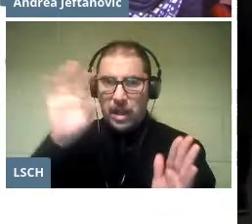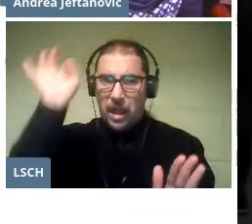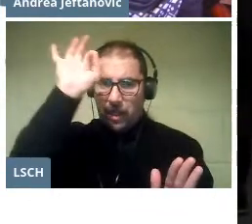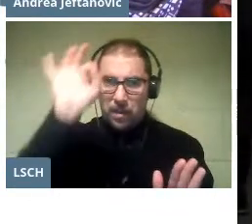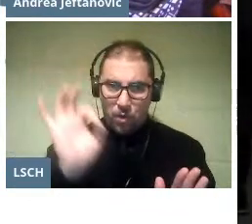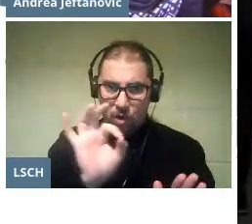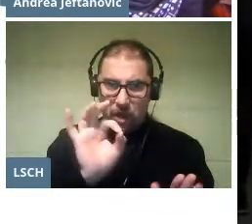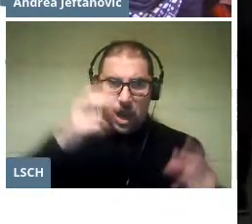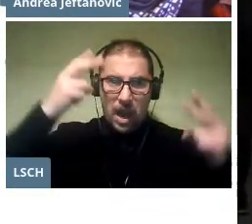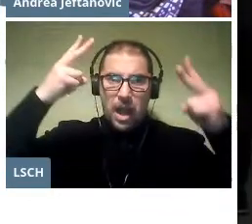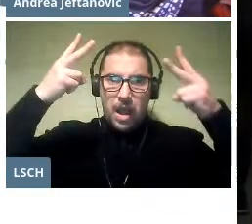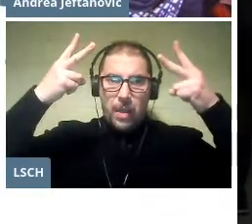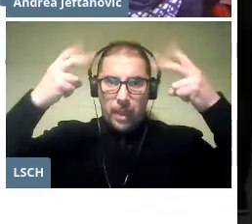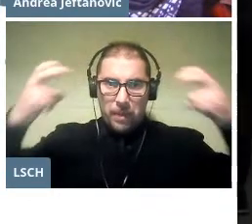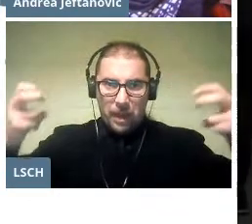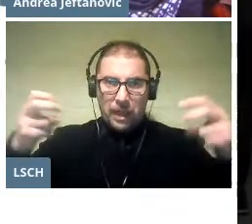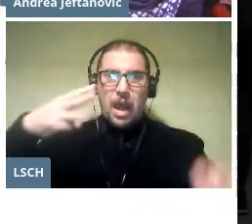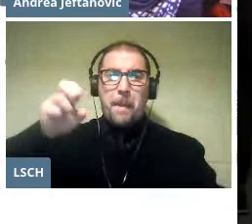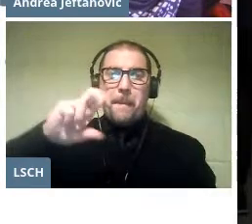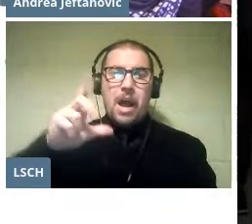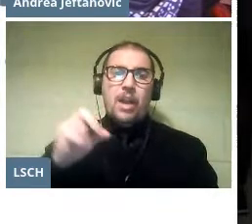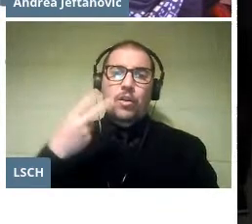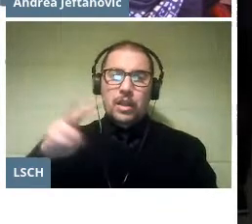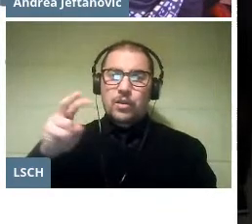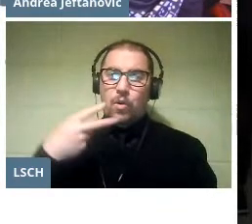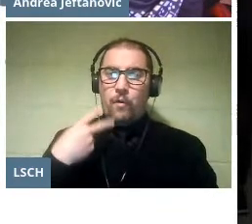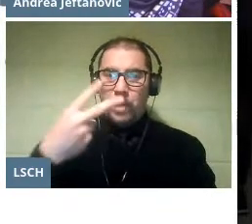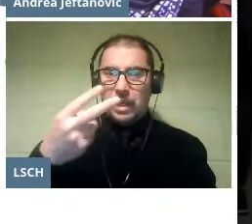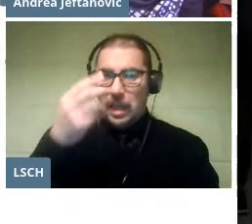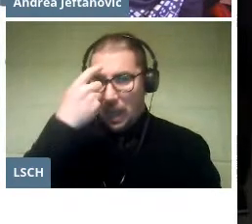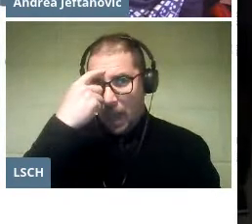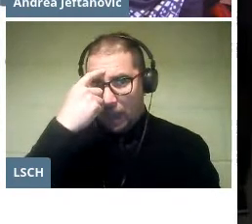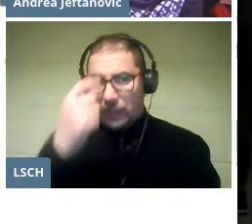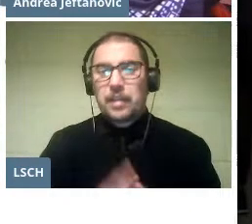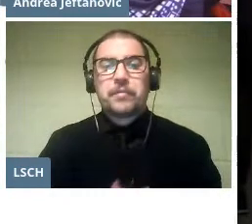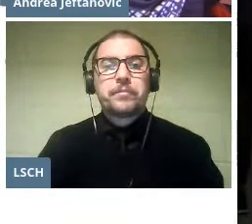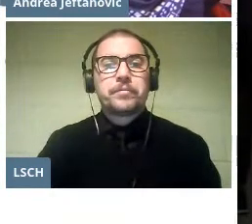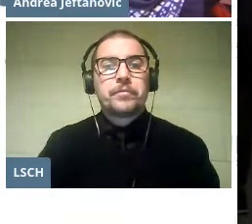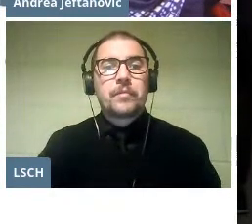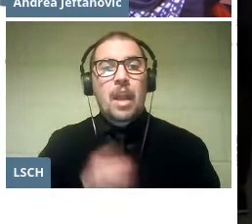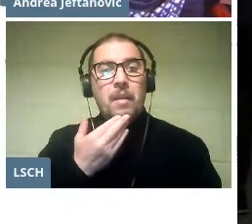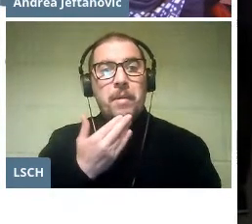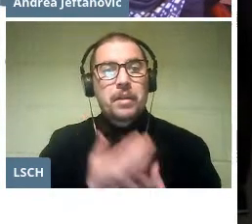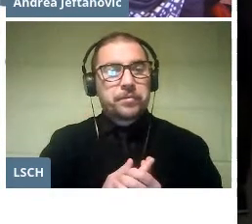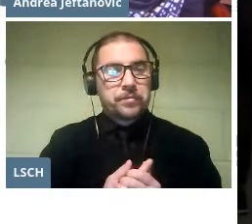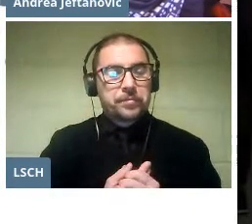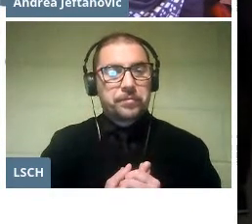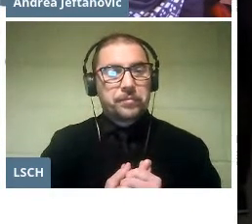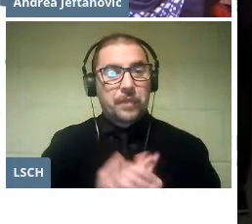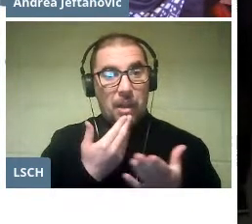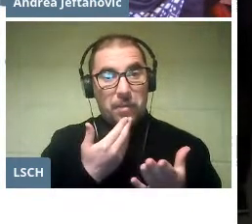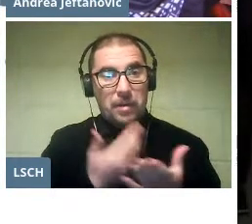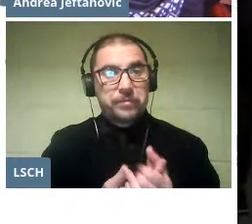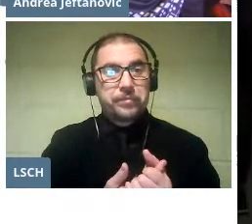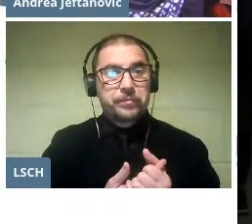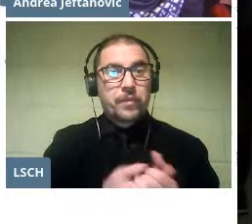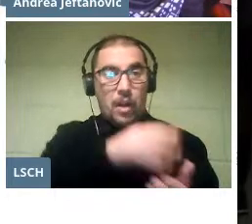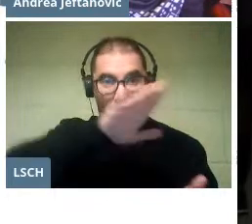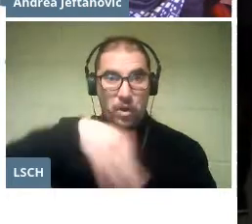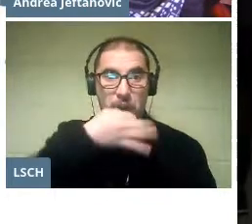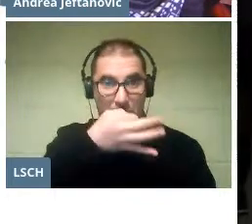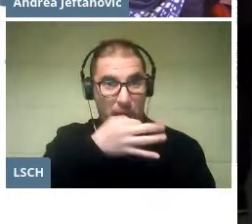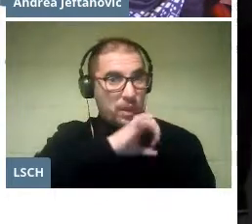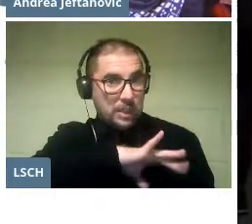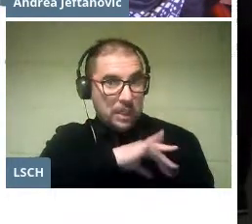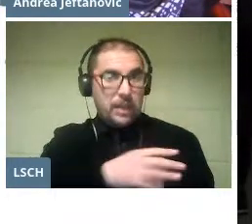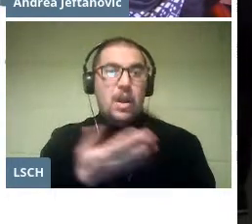mexicana Margot Glantz, sobre su viaje a la India. Y también, por supuesto, en nuestras narradoras